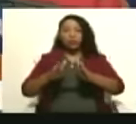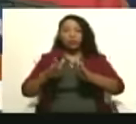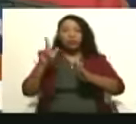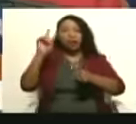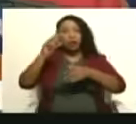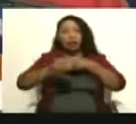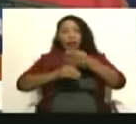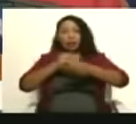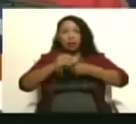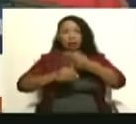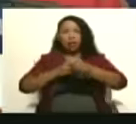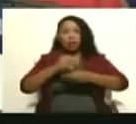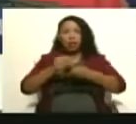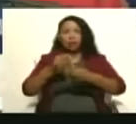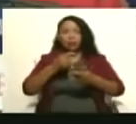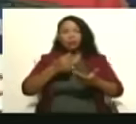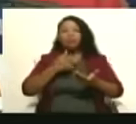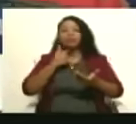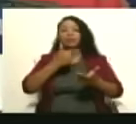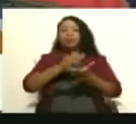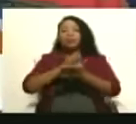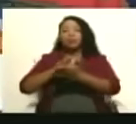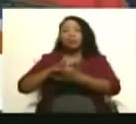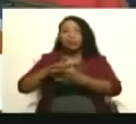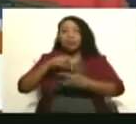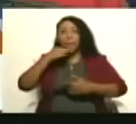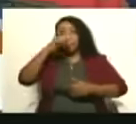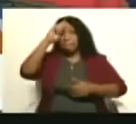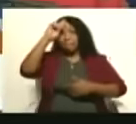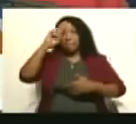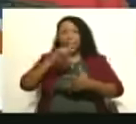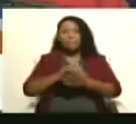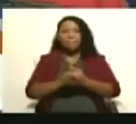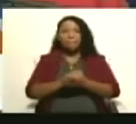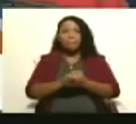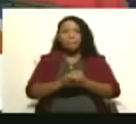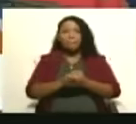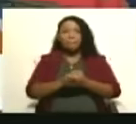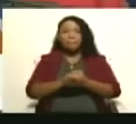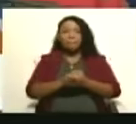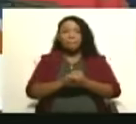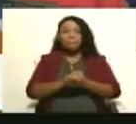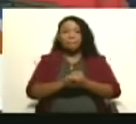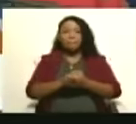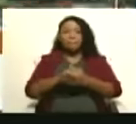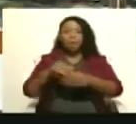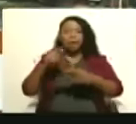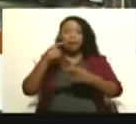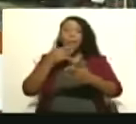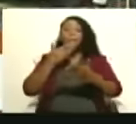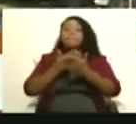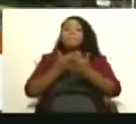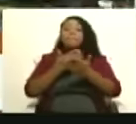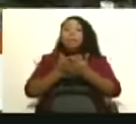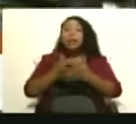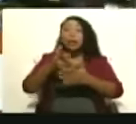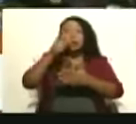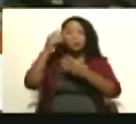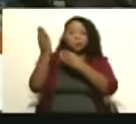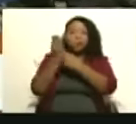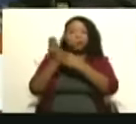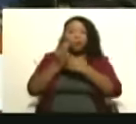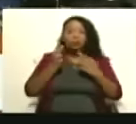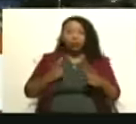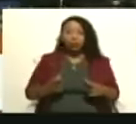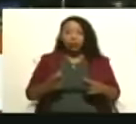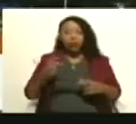los sepulcros de nuestros padres, y yacen allí, y nos reclaman seguridad y reposo, y nos recuerda un deber.